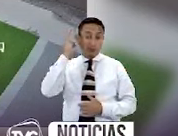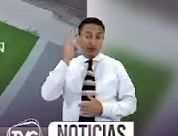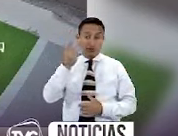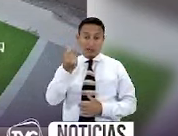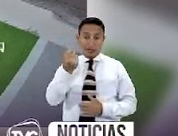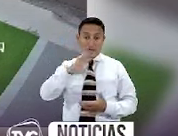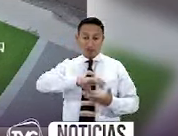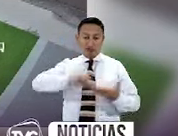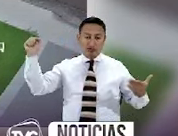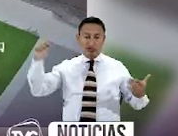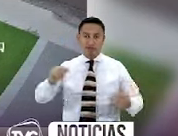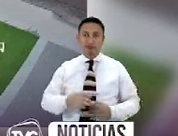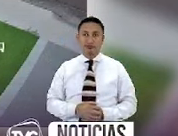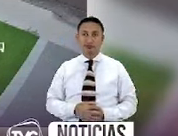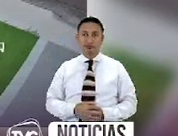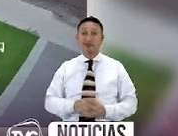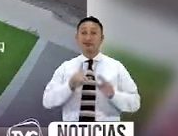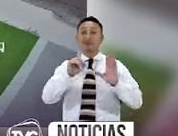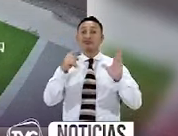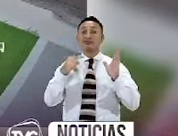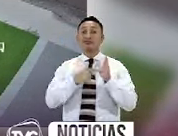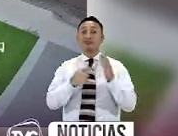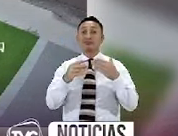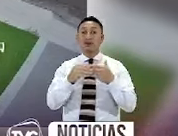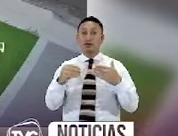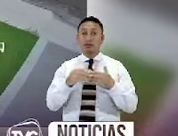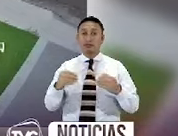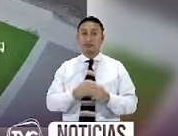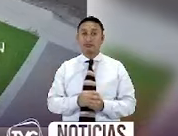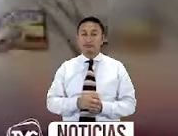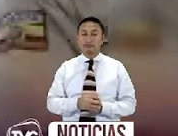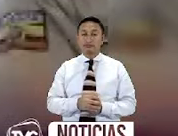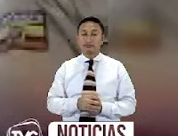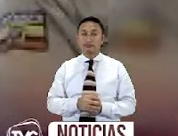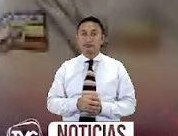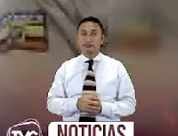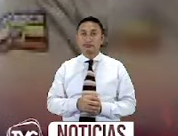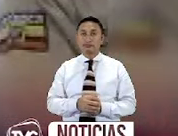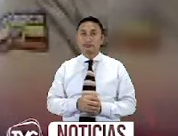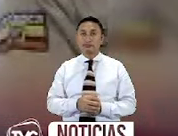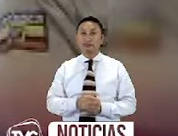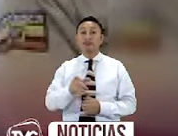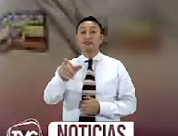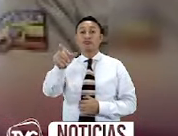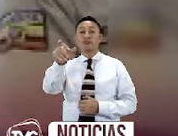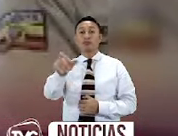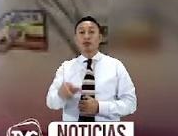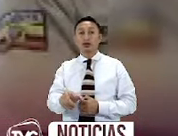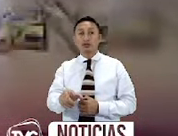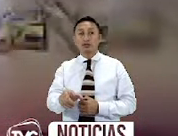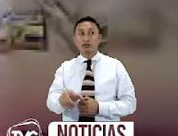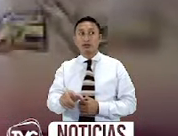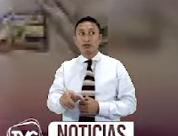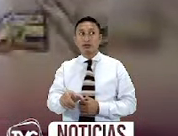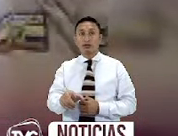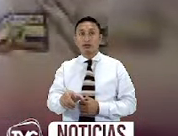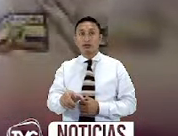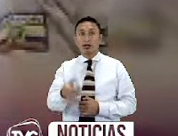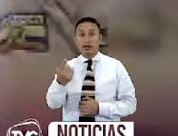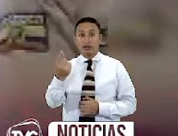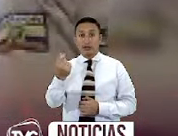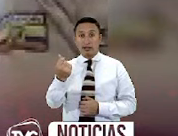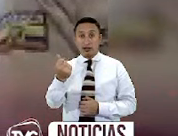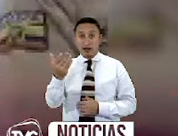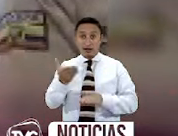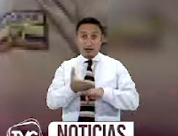efectivo, $6,000, entre otros objetos de valor. La persona que se encontraba, pues también, aparte del dinero que había retirado del